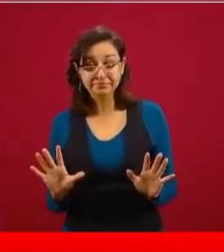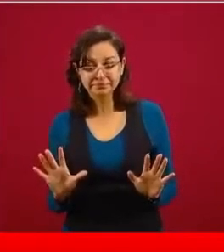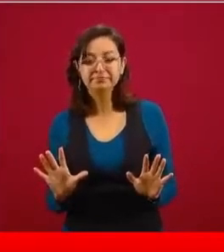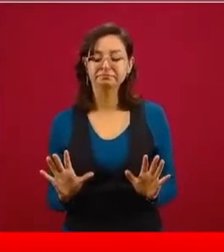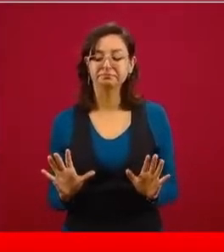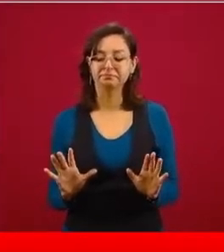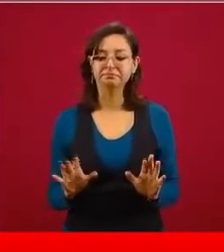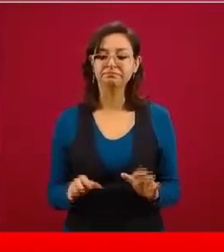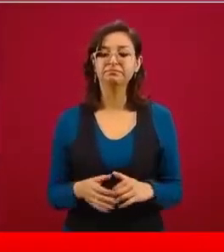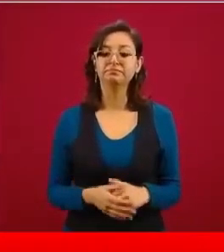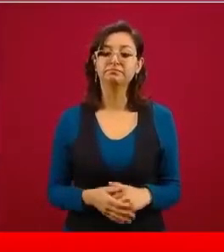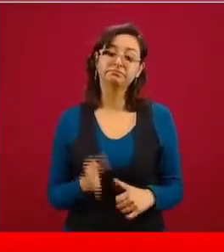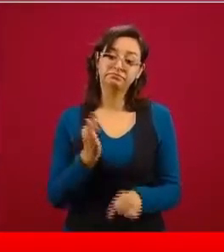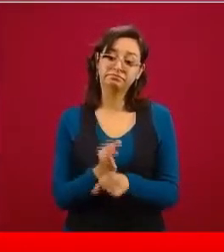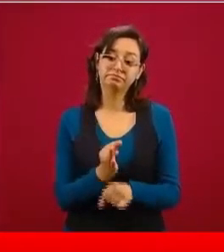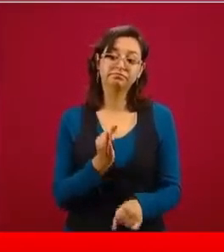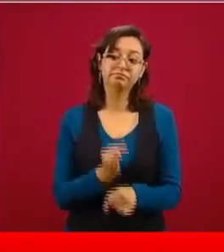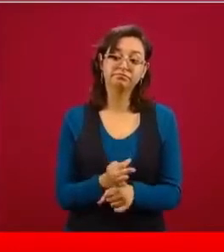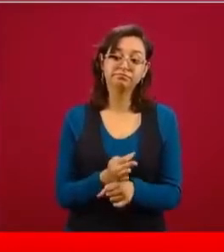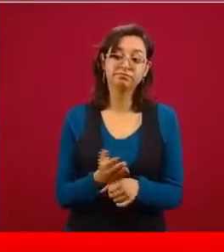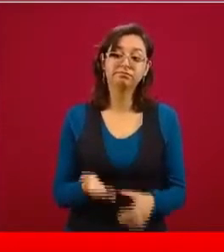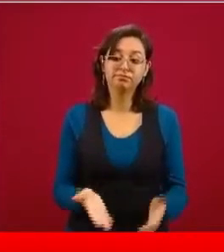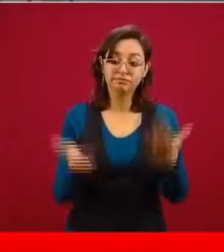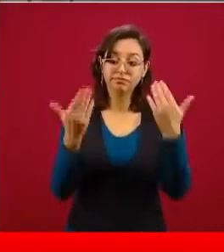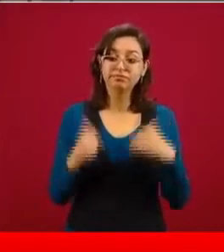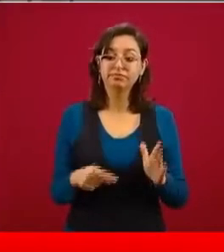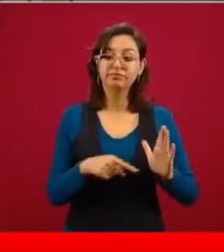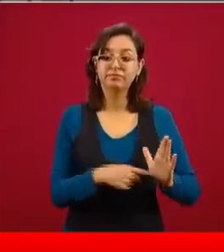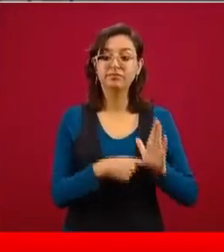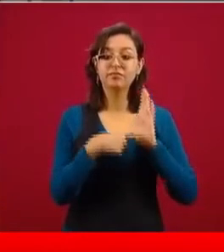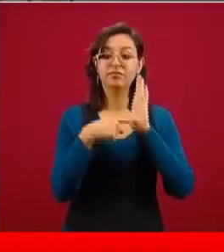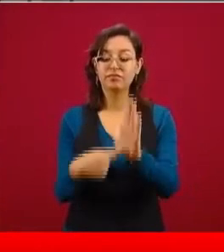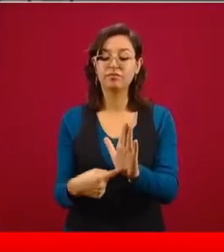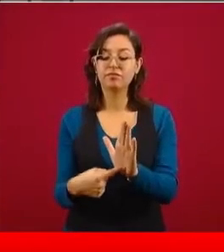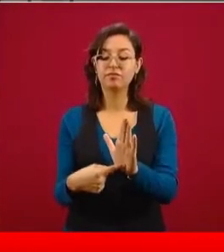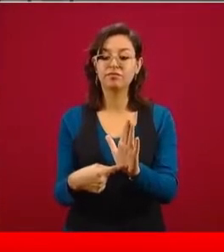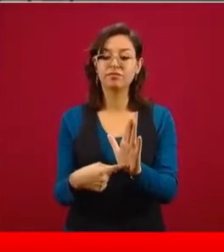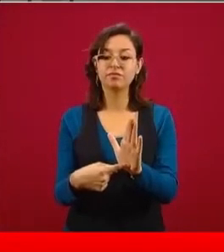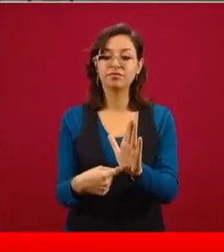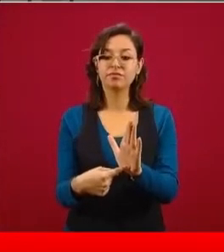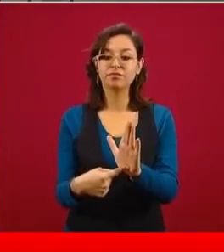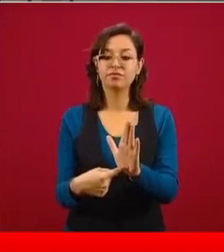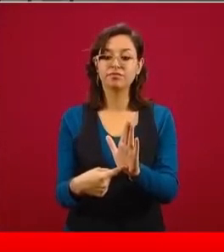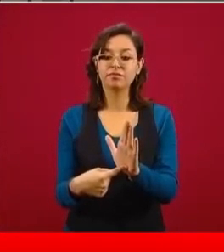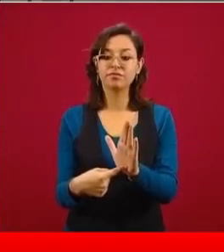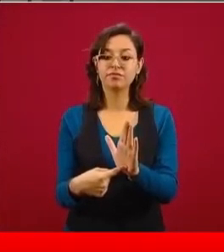se van a dar a conocer los resultados de